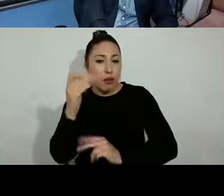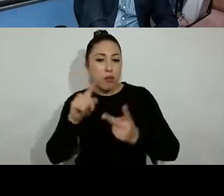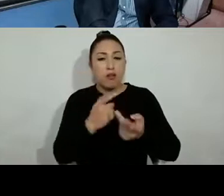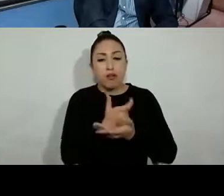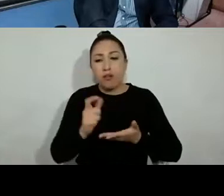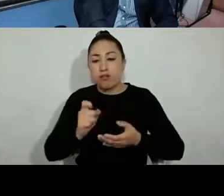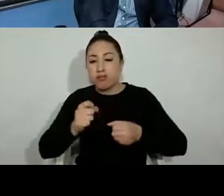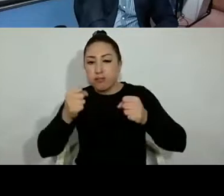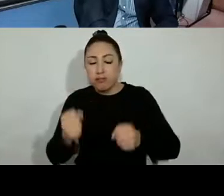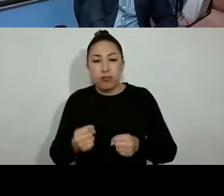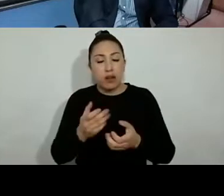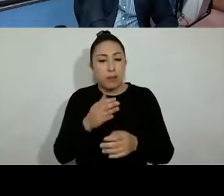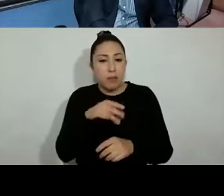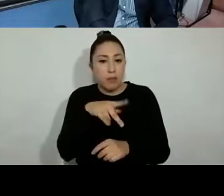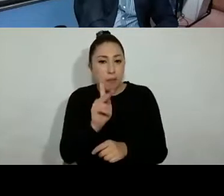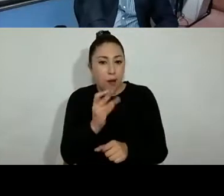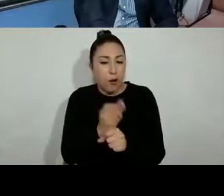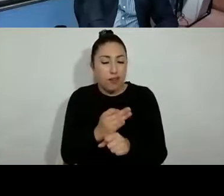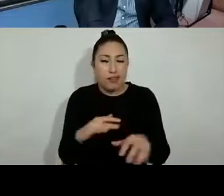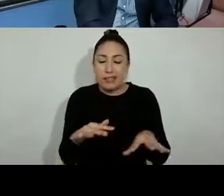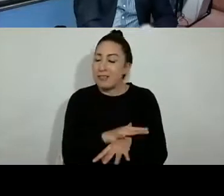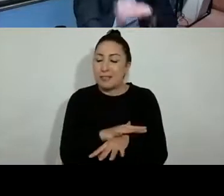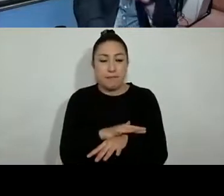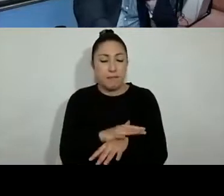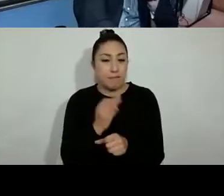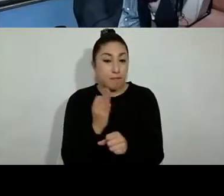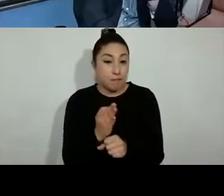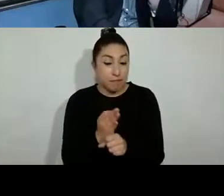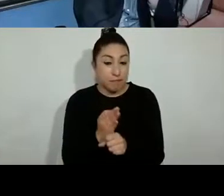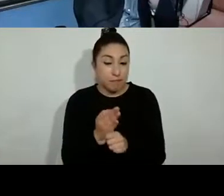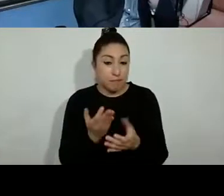se acuñaban. El tema de hoy